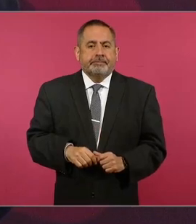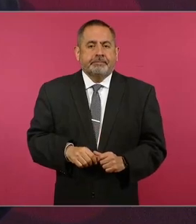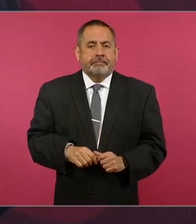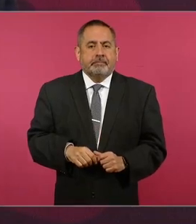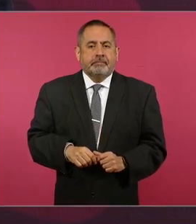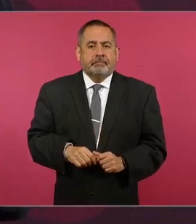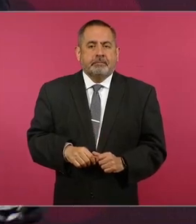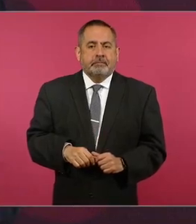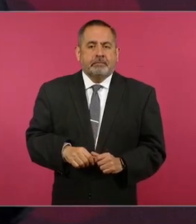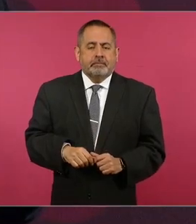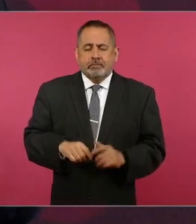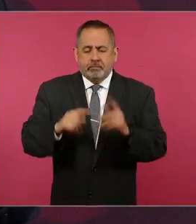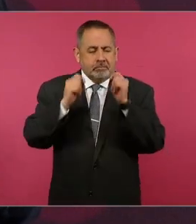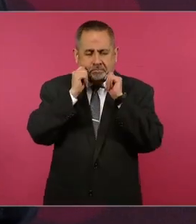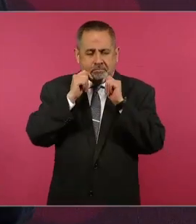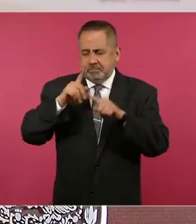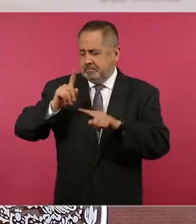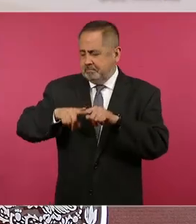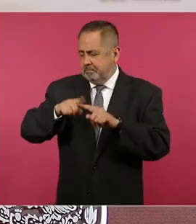sea quien sea